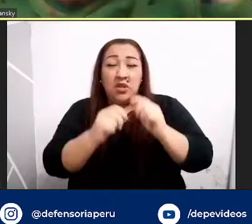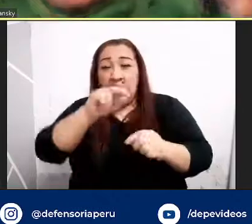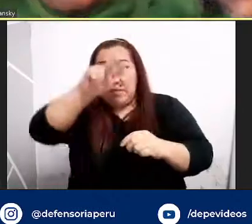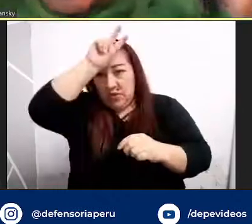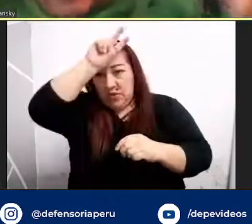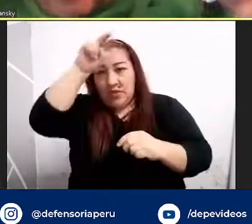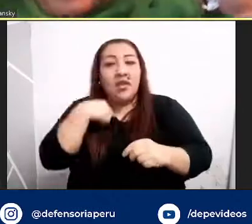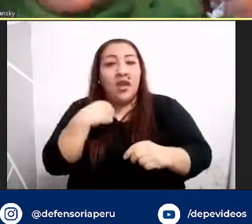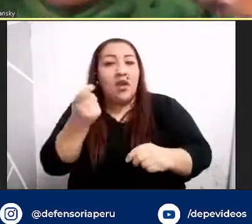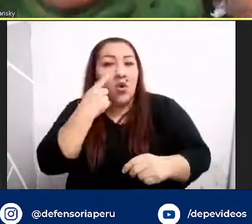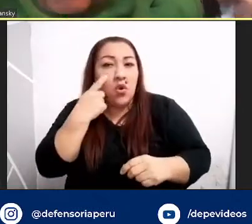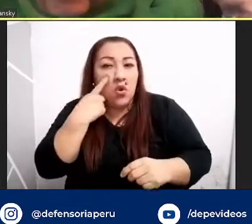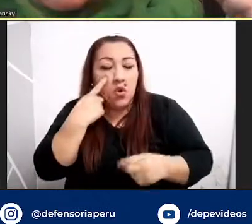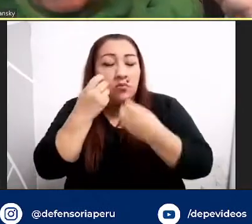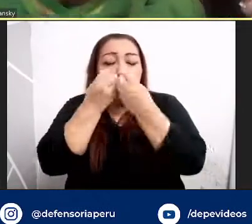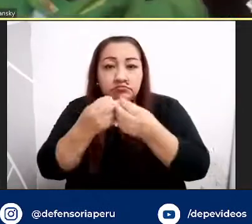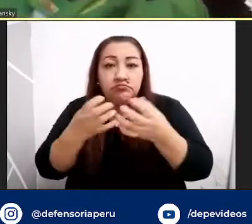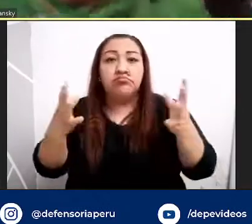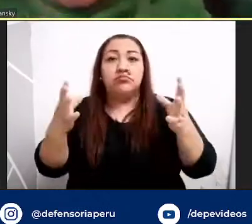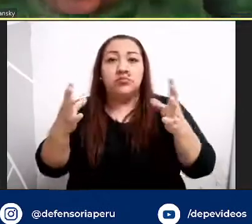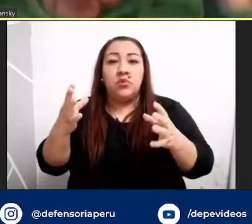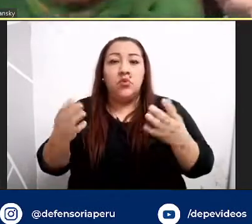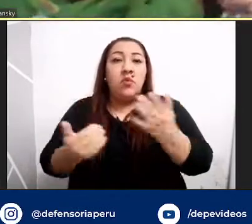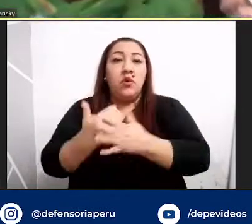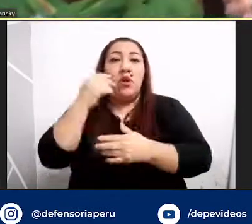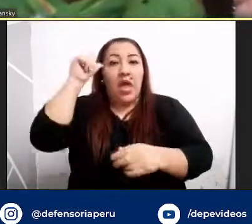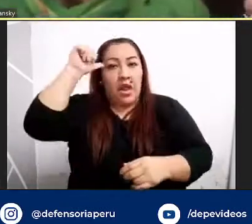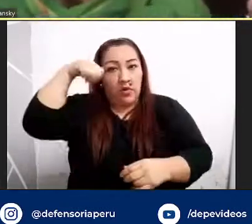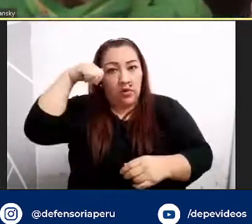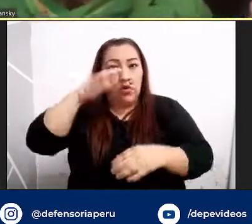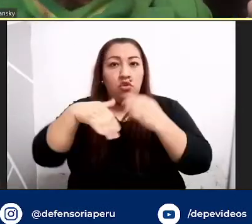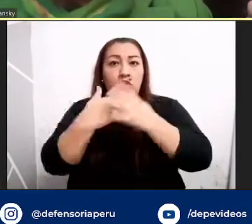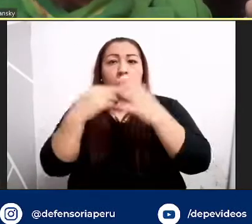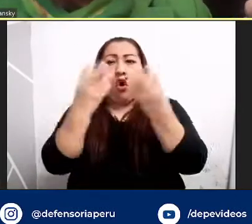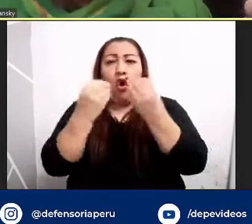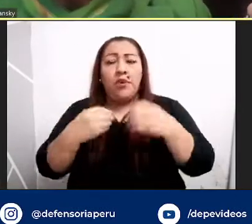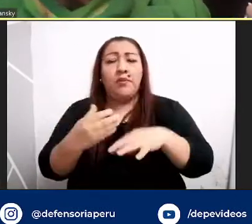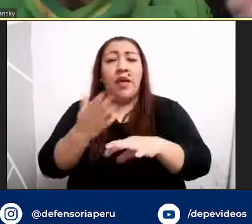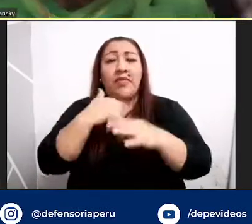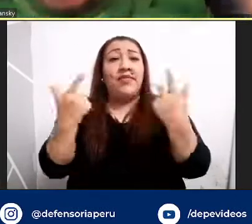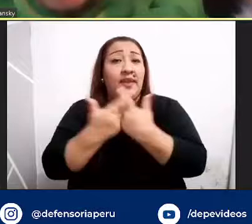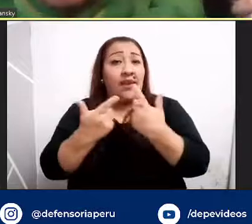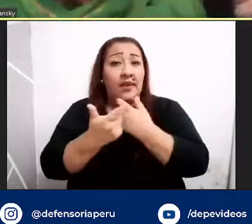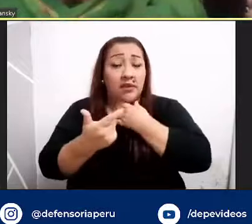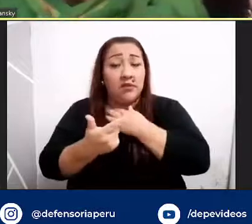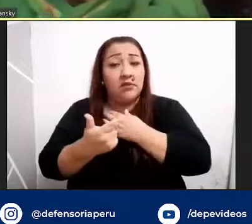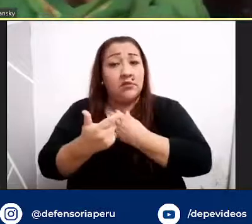y que tengamos nuevamente el recuerdo del horror que fue la guerra interna,